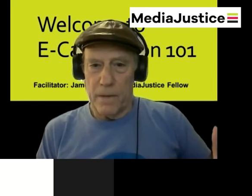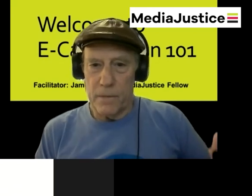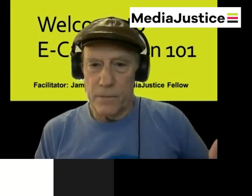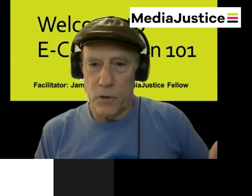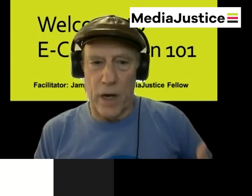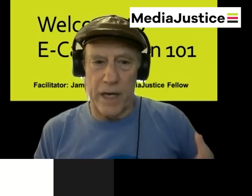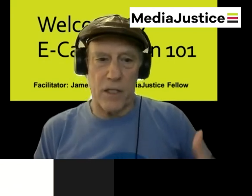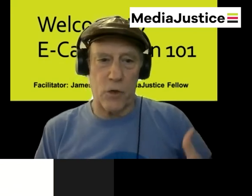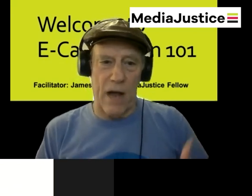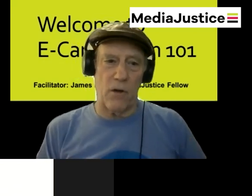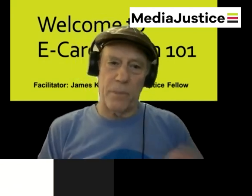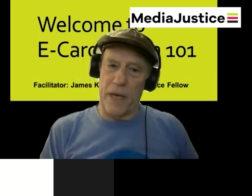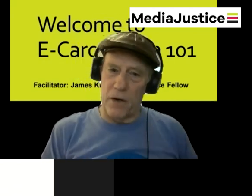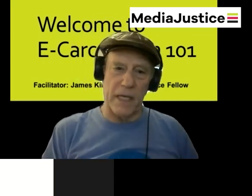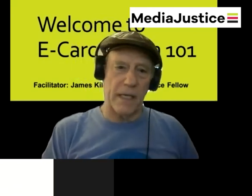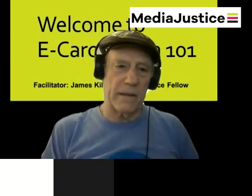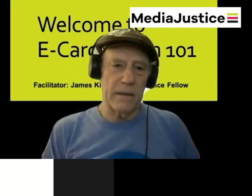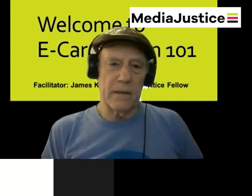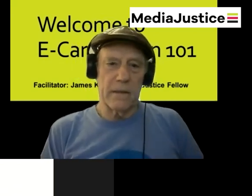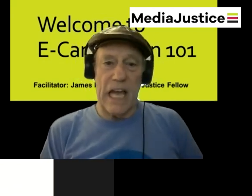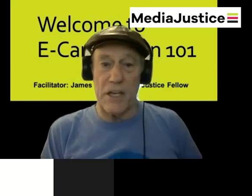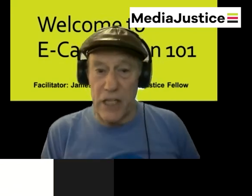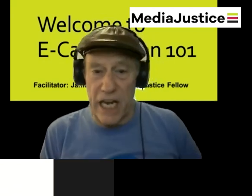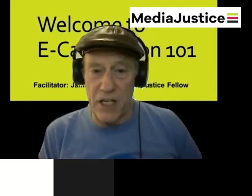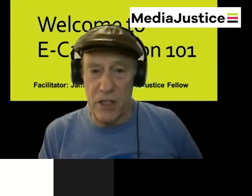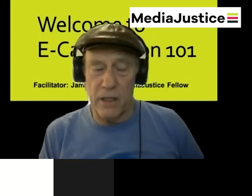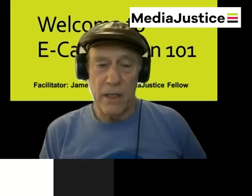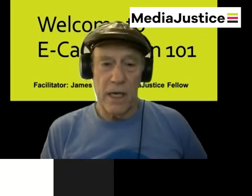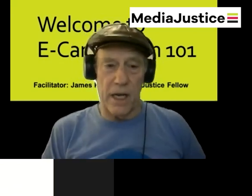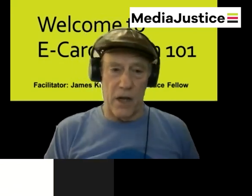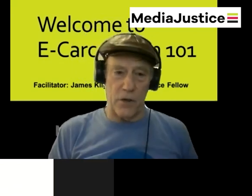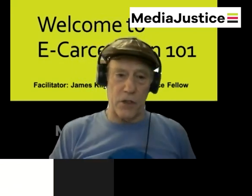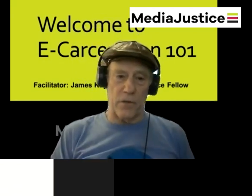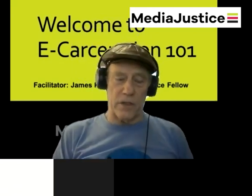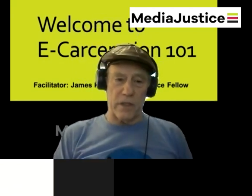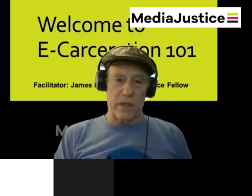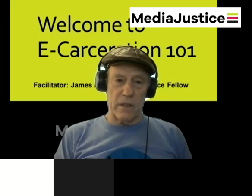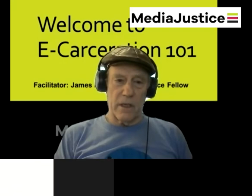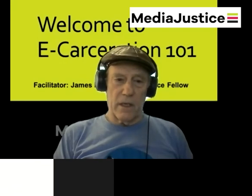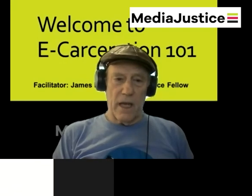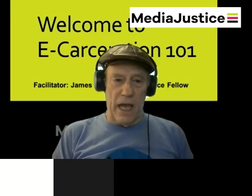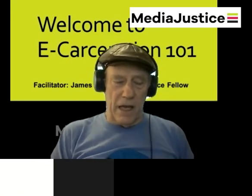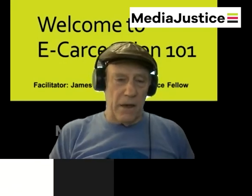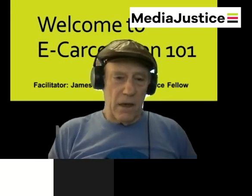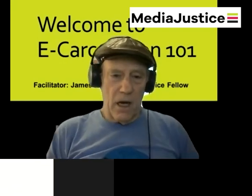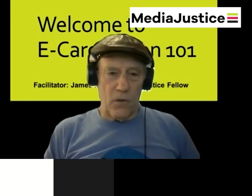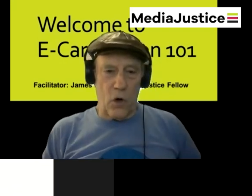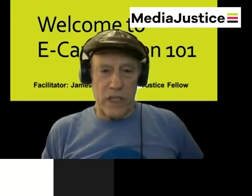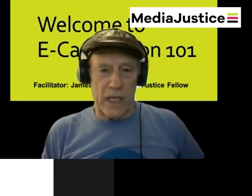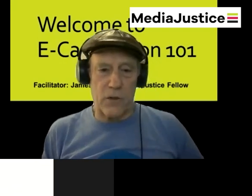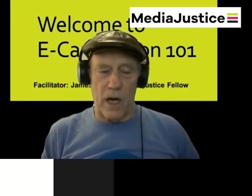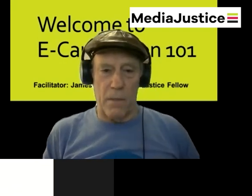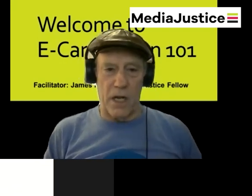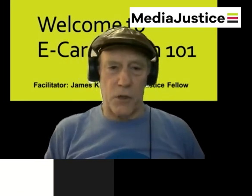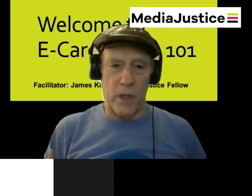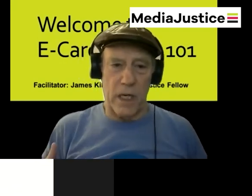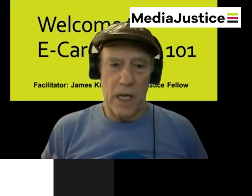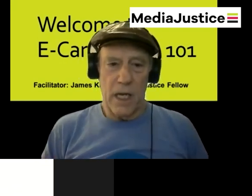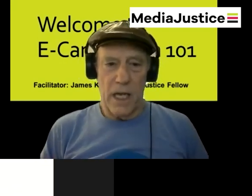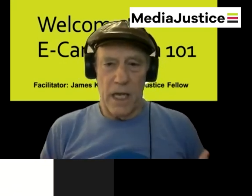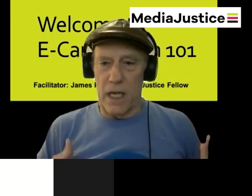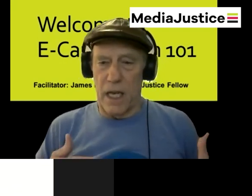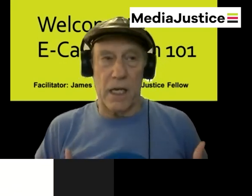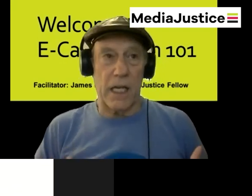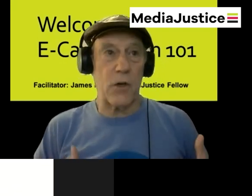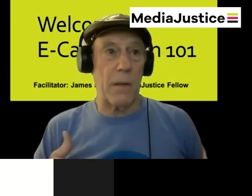a tratamiento médico, al crédito, ser padres y otros servicios. Y